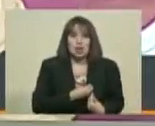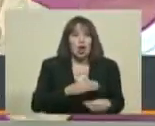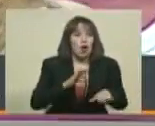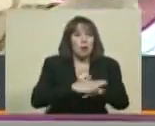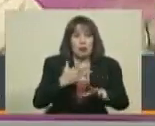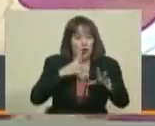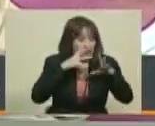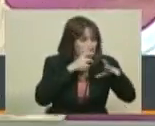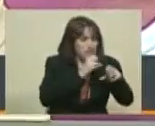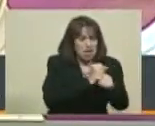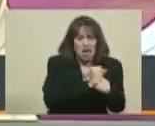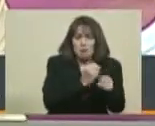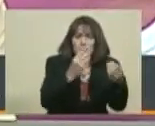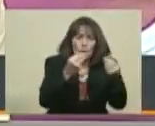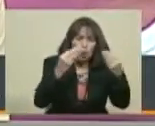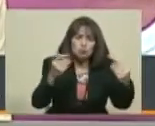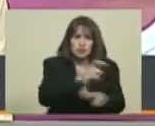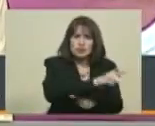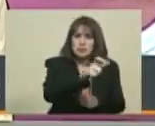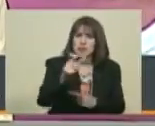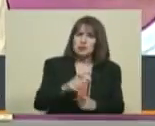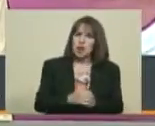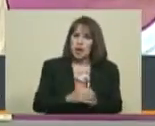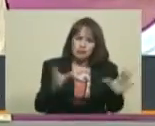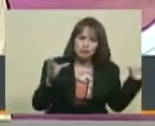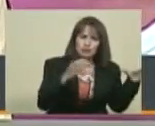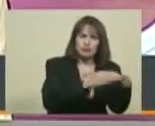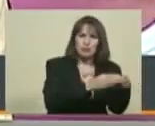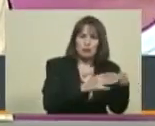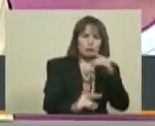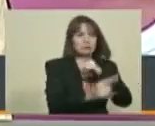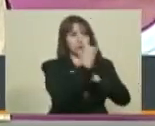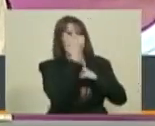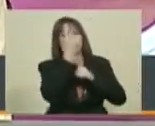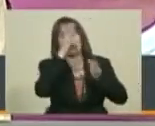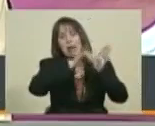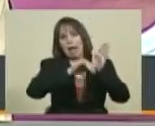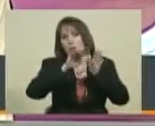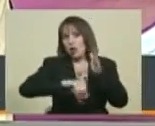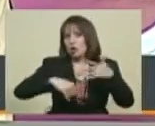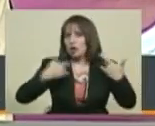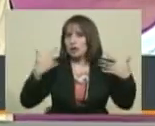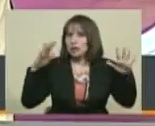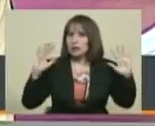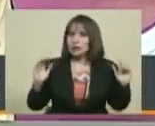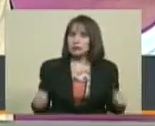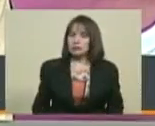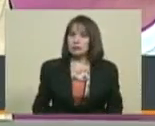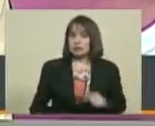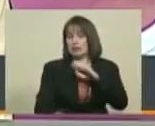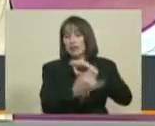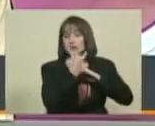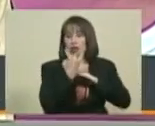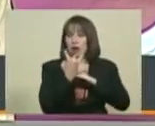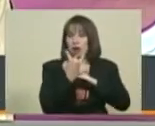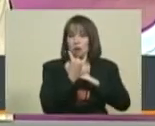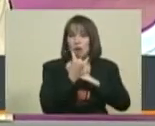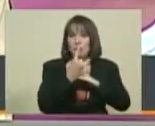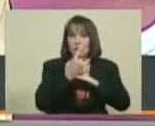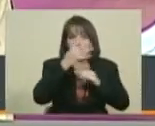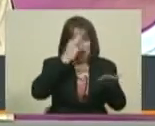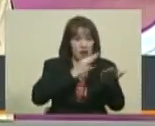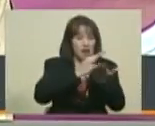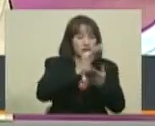confié en muchos de ellos y terminaron siendo unos ladrones que traicionaron la fe